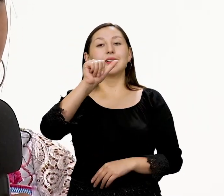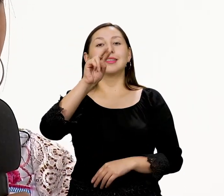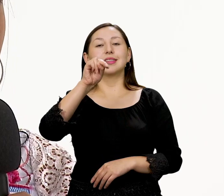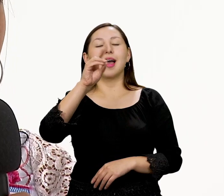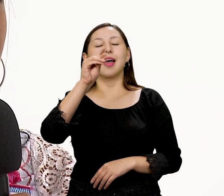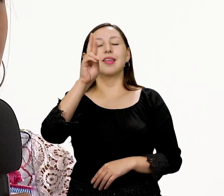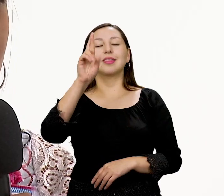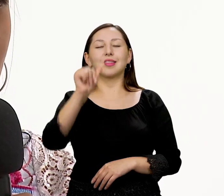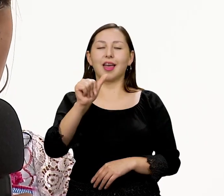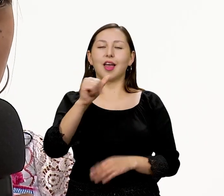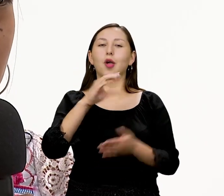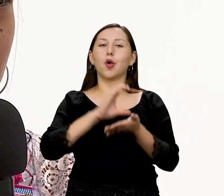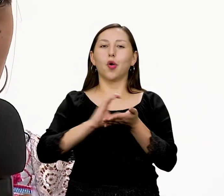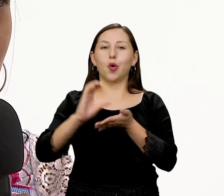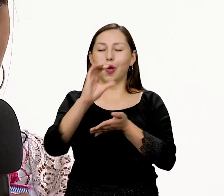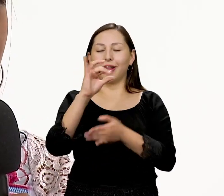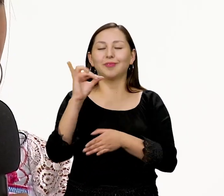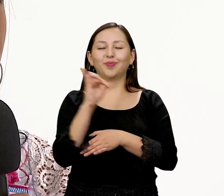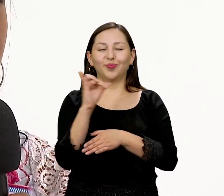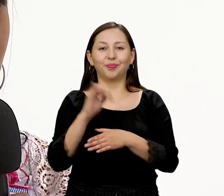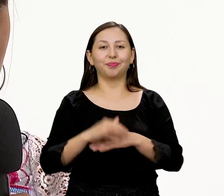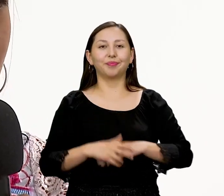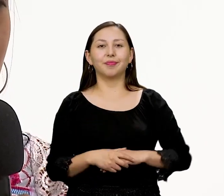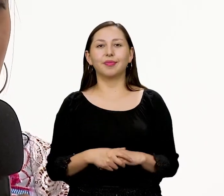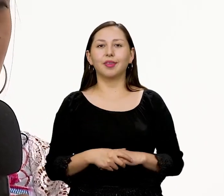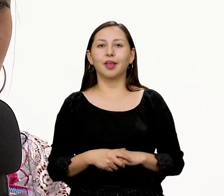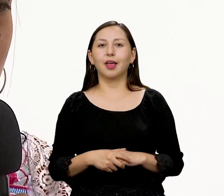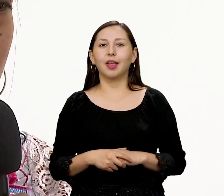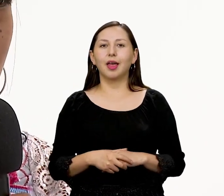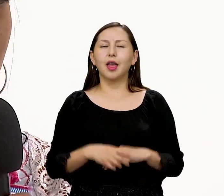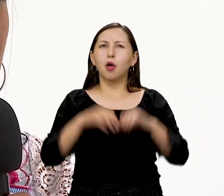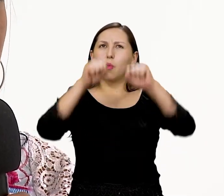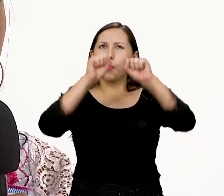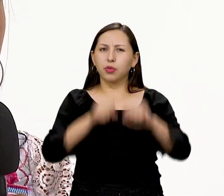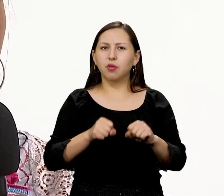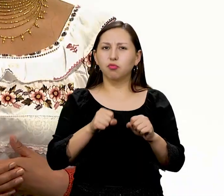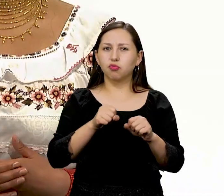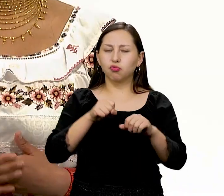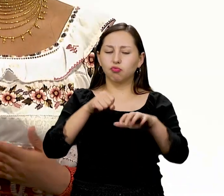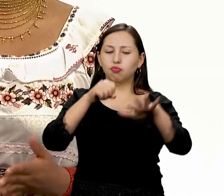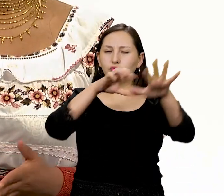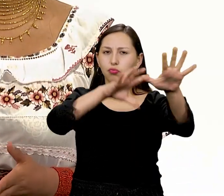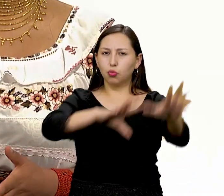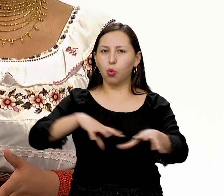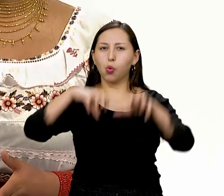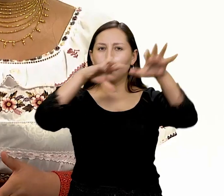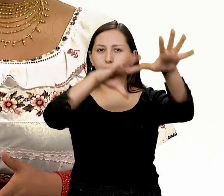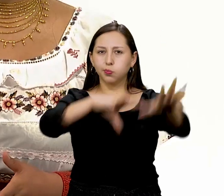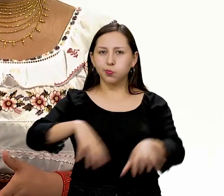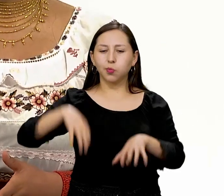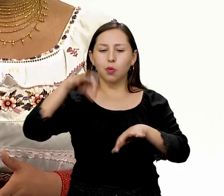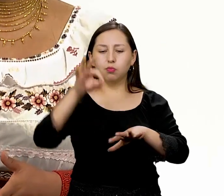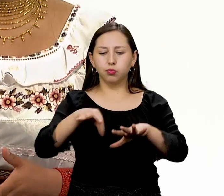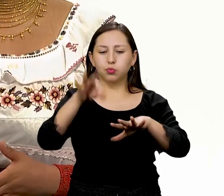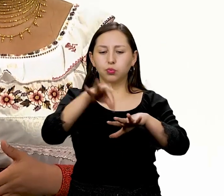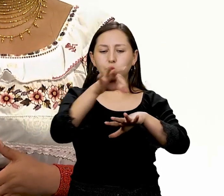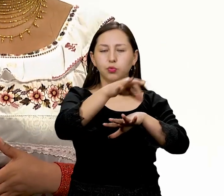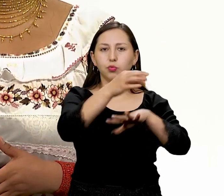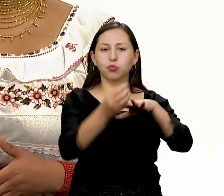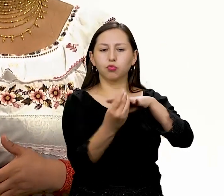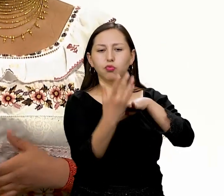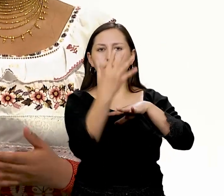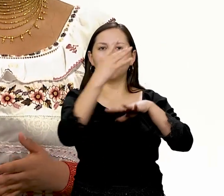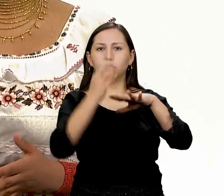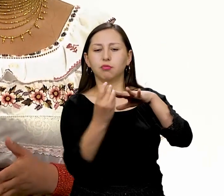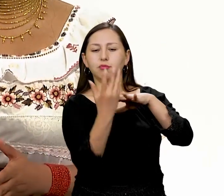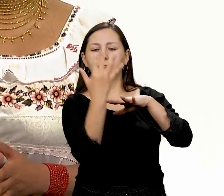del colegio Amau Tarik Yari. Mi pregunta es, ¿es posible cultivar en el espacio? Respondiendo a tu segunda pregunta,